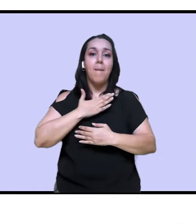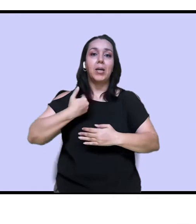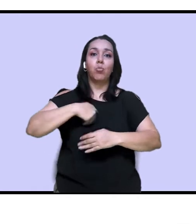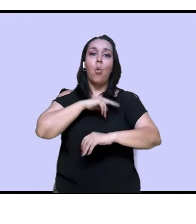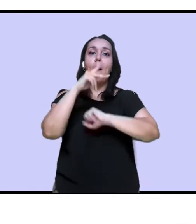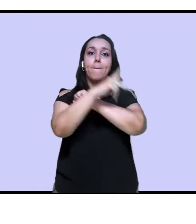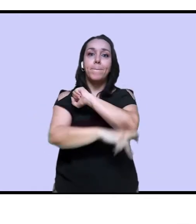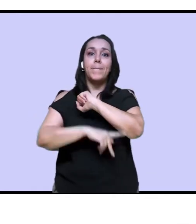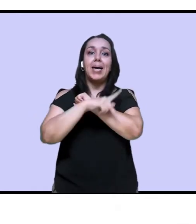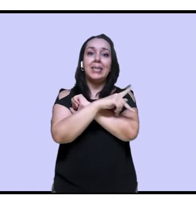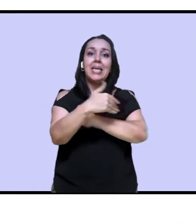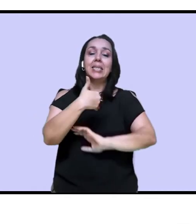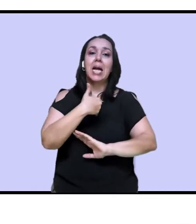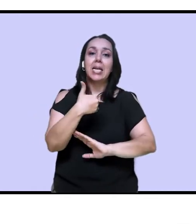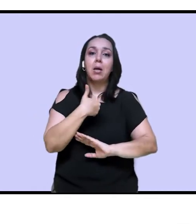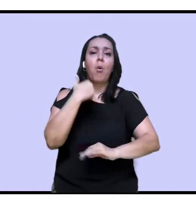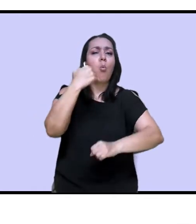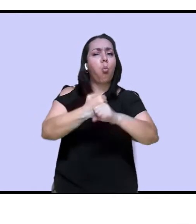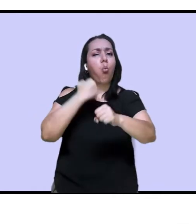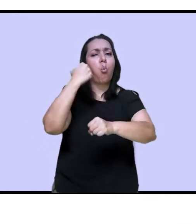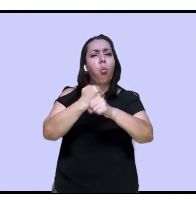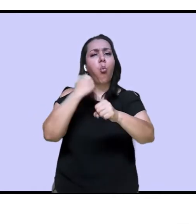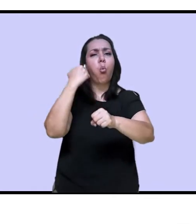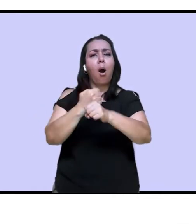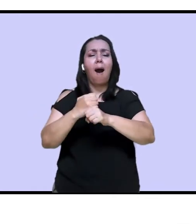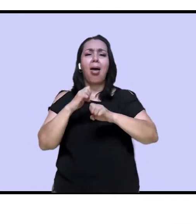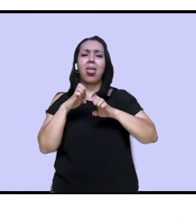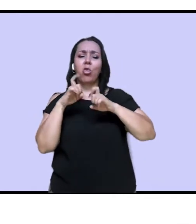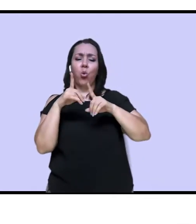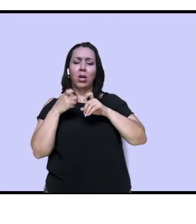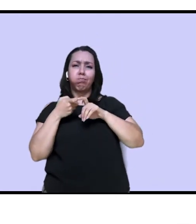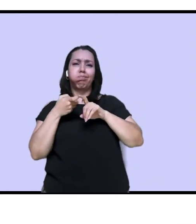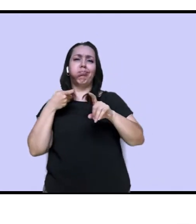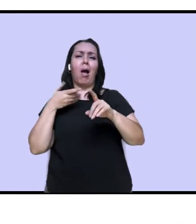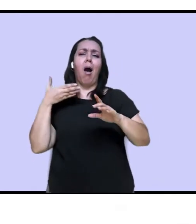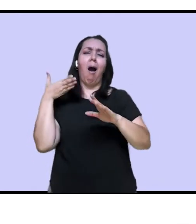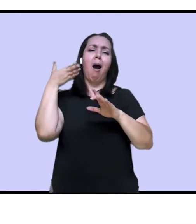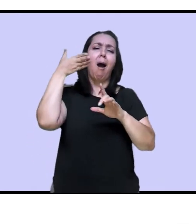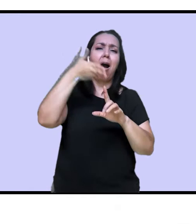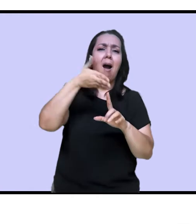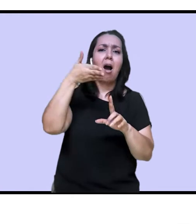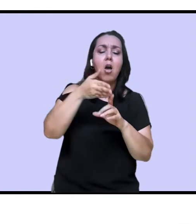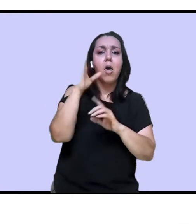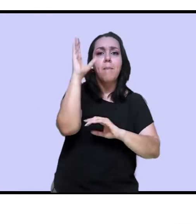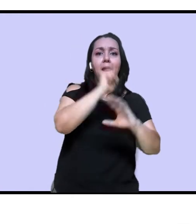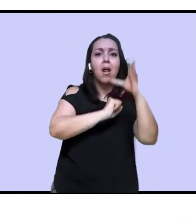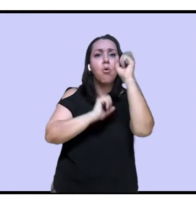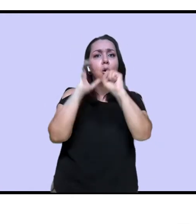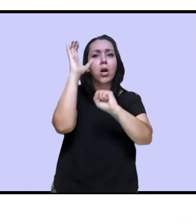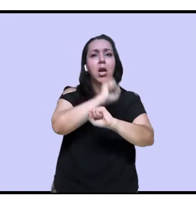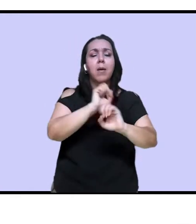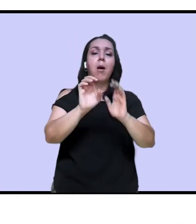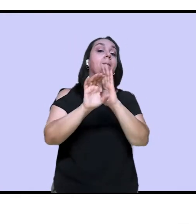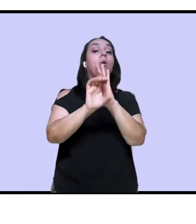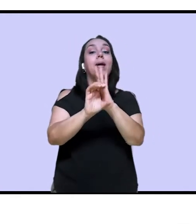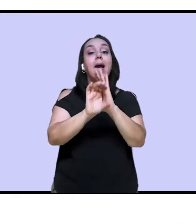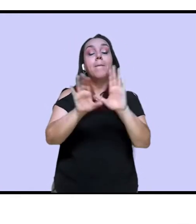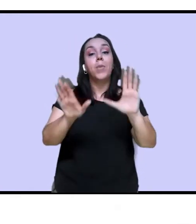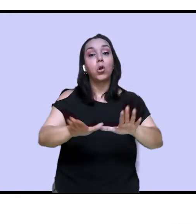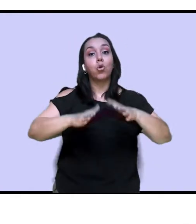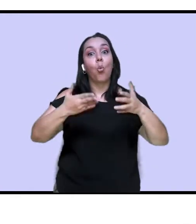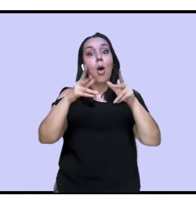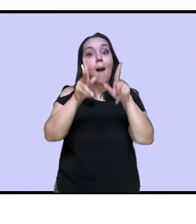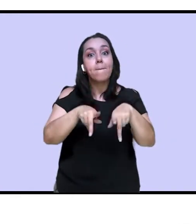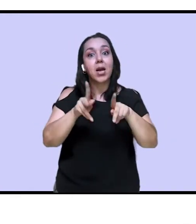pues obviamente nosotros tenemos que trabajar desde la educación para hacer ese reconocimiento y ver, por ejemplo, en